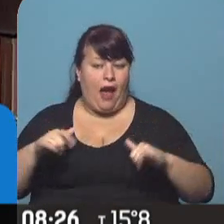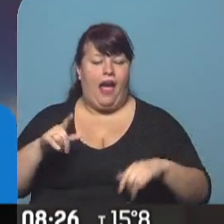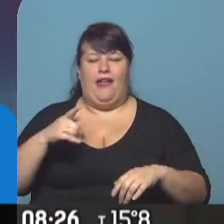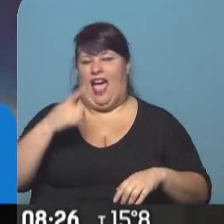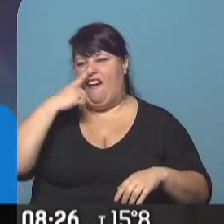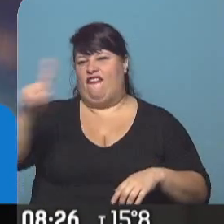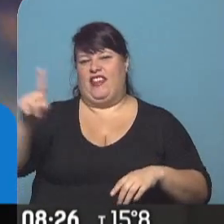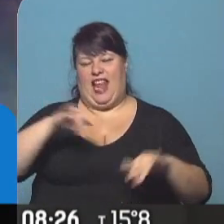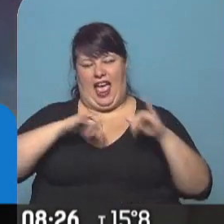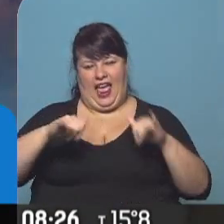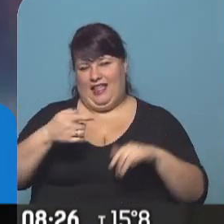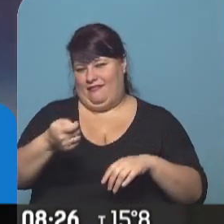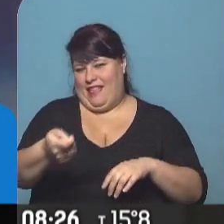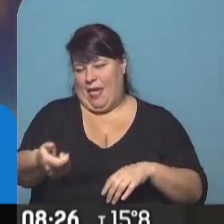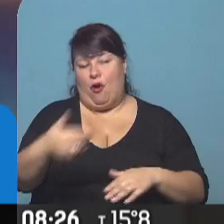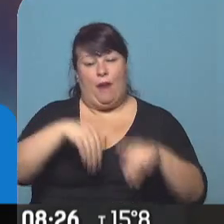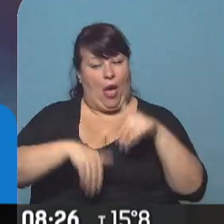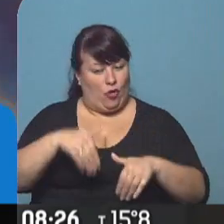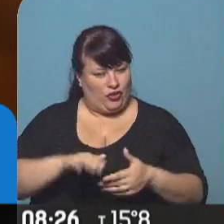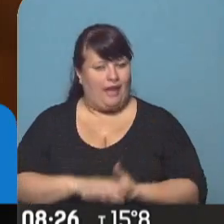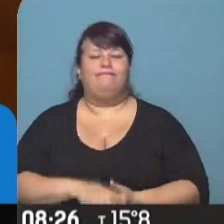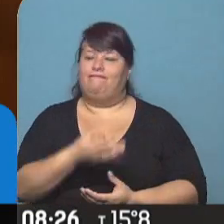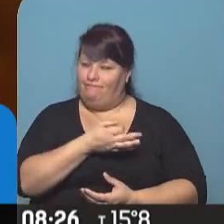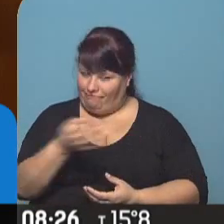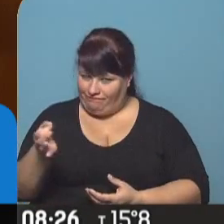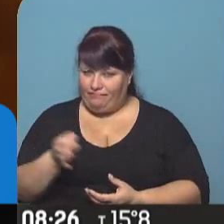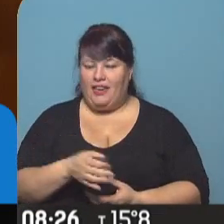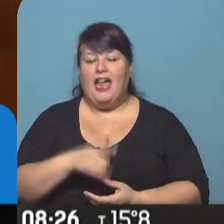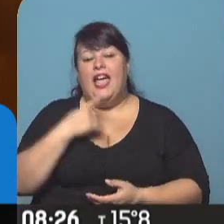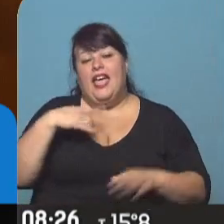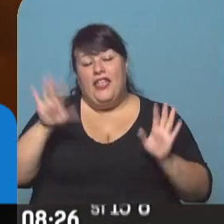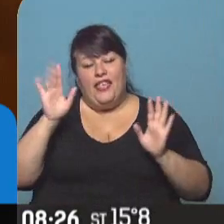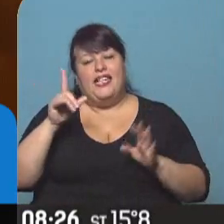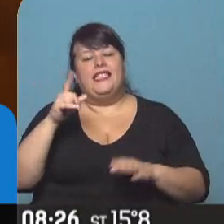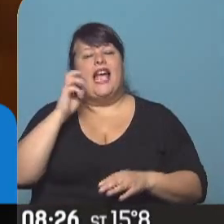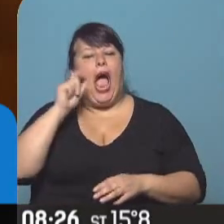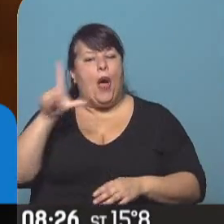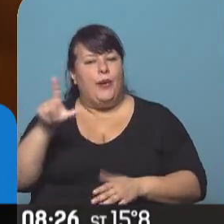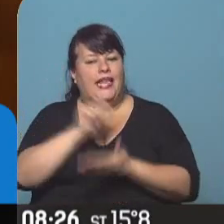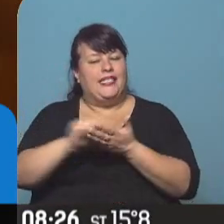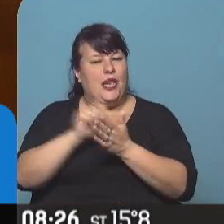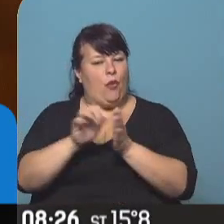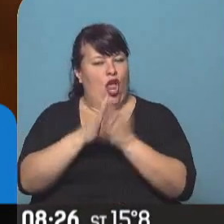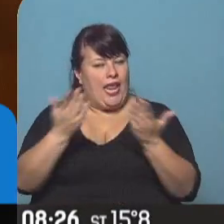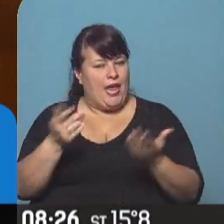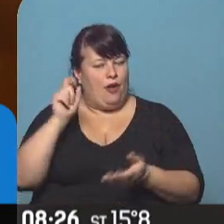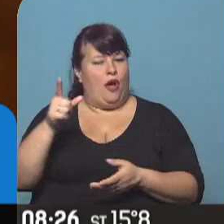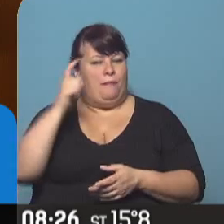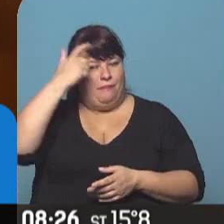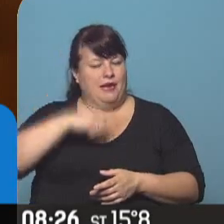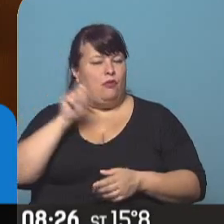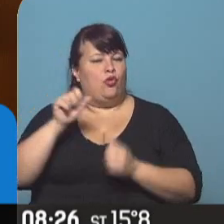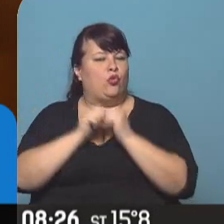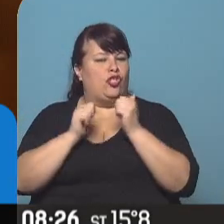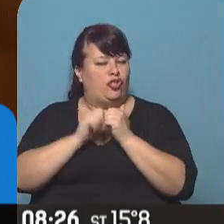casi al final de la campaña faltando días para la elección totalmente cuentan y gabriel dreyfus escribió un libro de una autobiografía donde cuenta